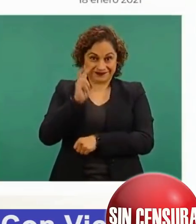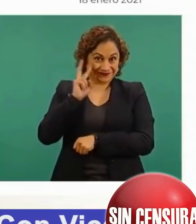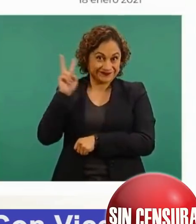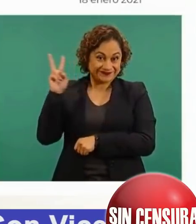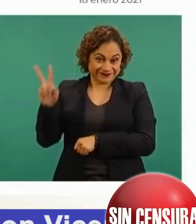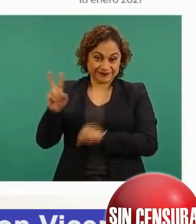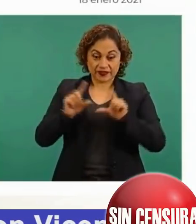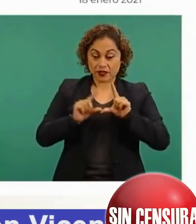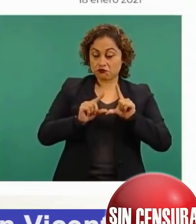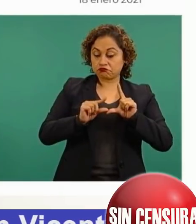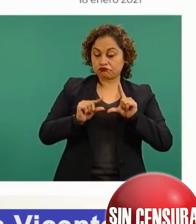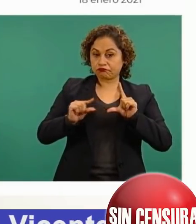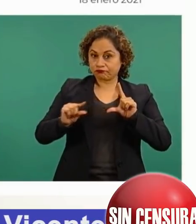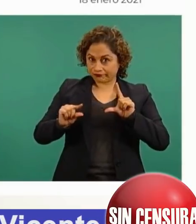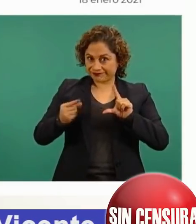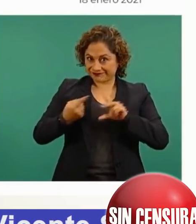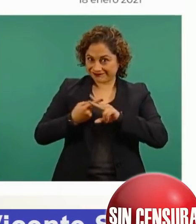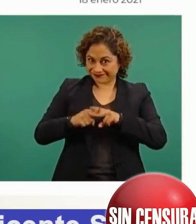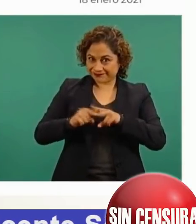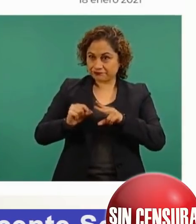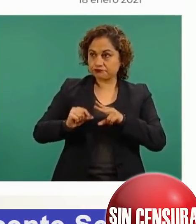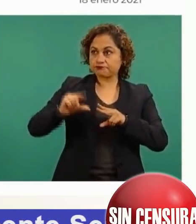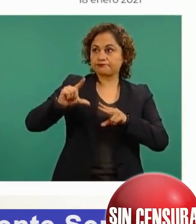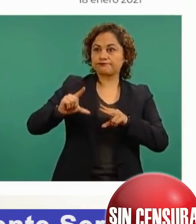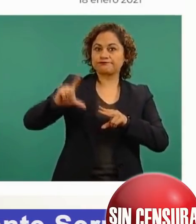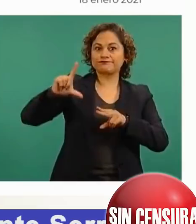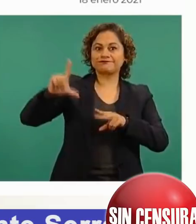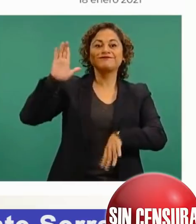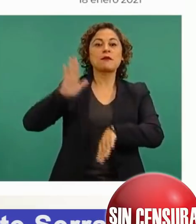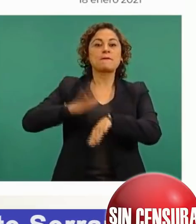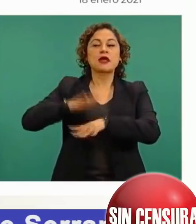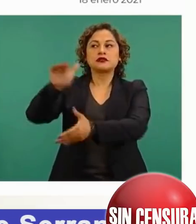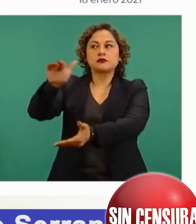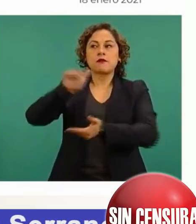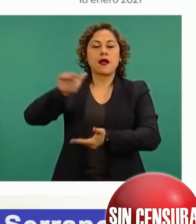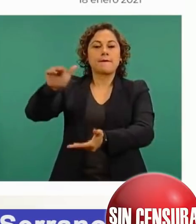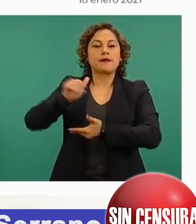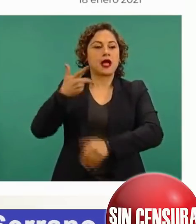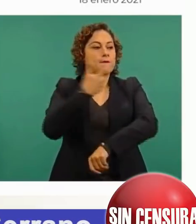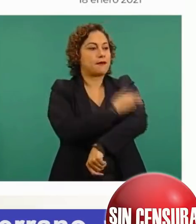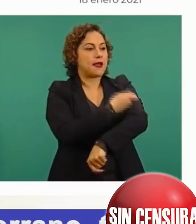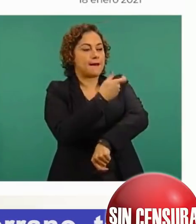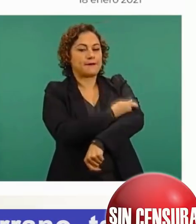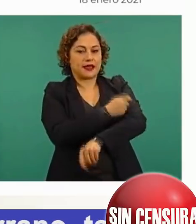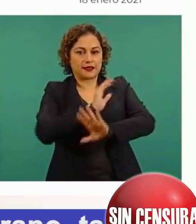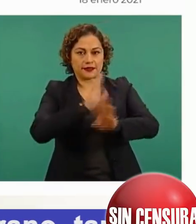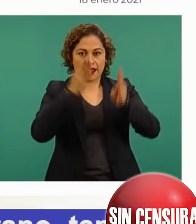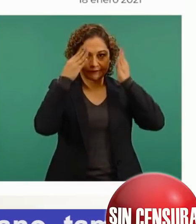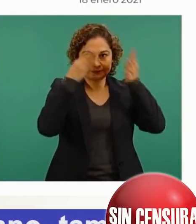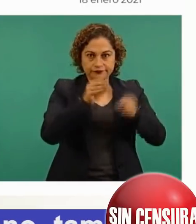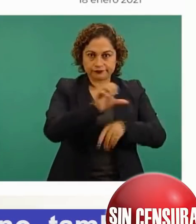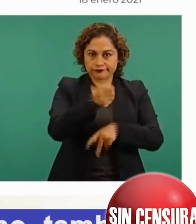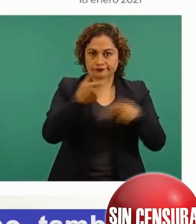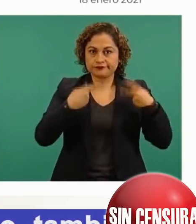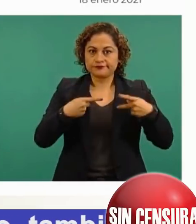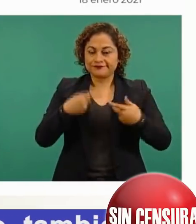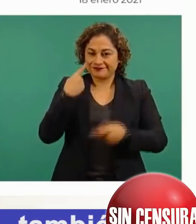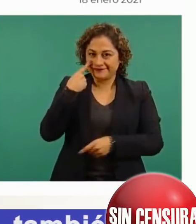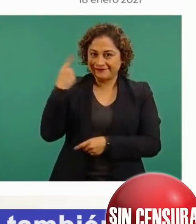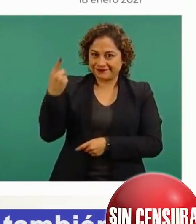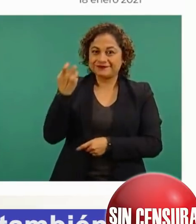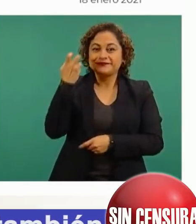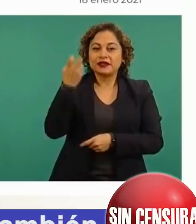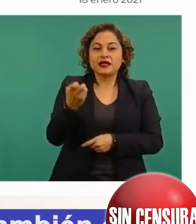tamaño de estas columnas y muestra cómo día por día se han ido utilizando las vacunas. La razón por la que cambia la velocidad, lo cual vemos en la